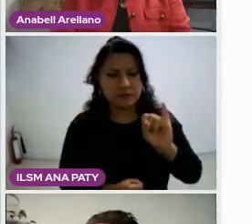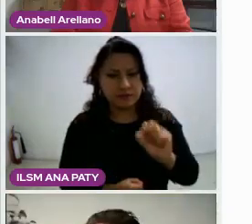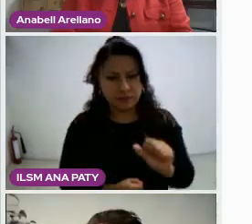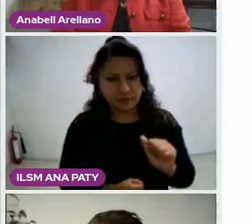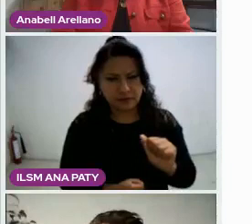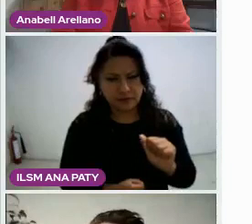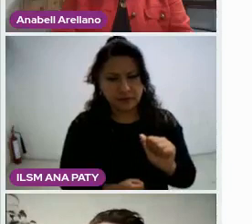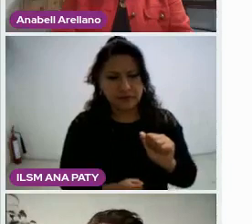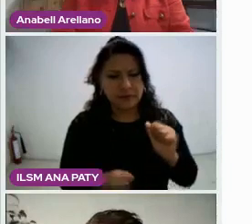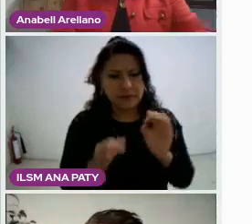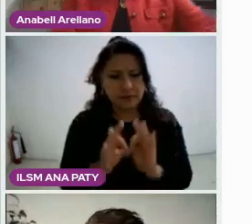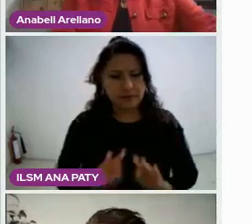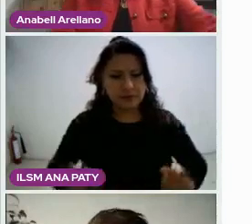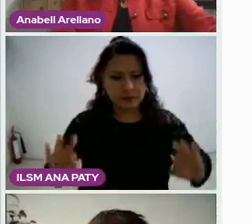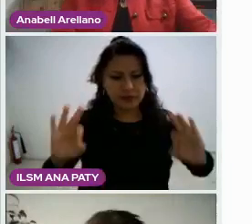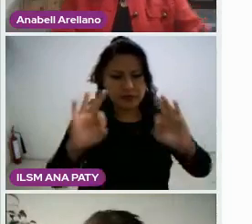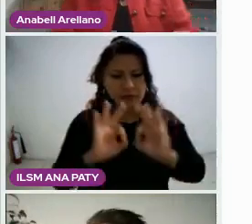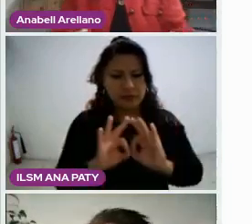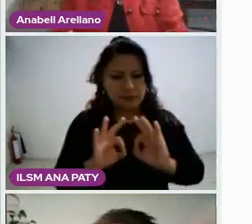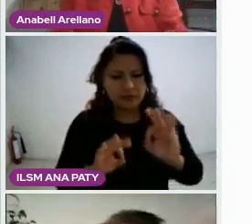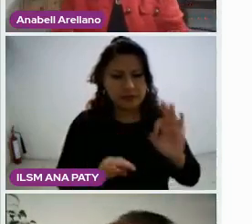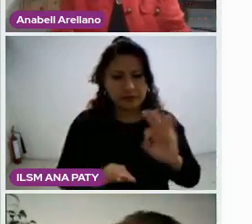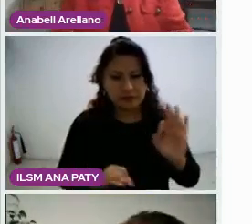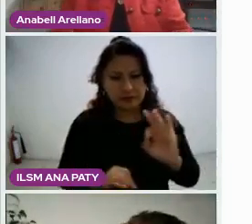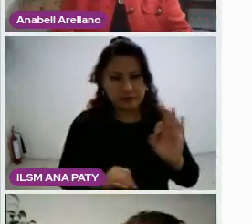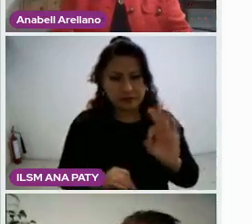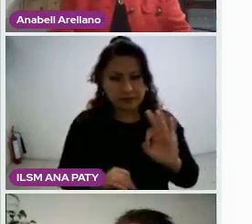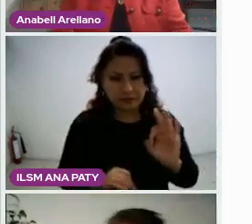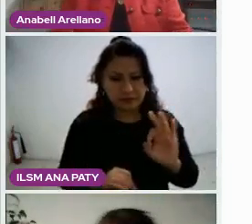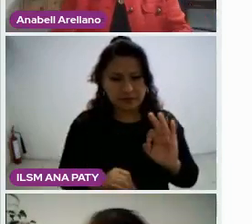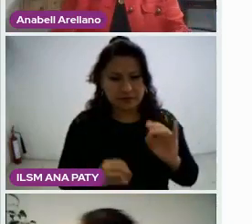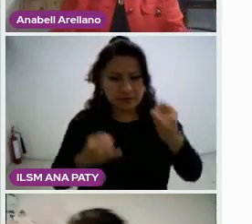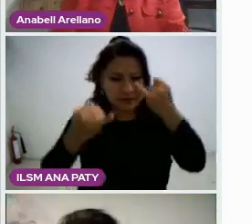tienen mundos fantásticos. El hecho de decir, bueno,